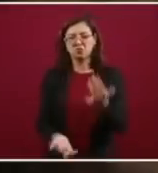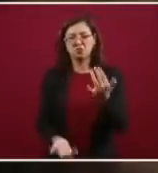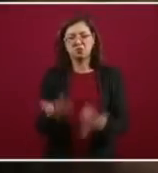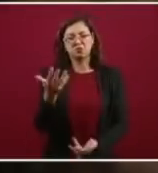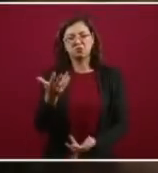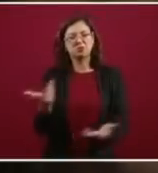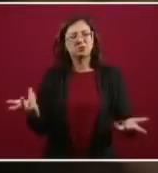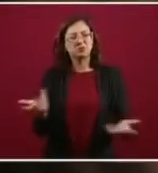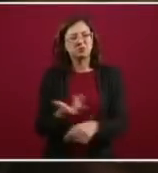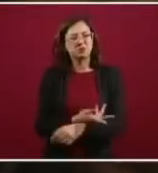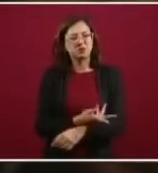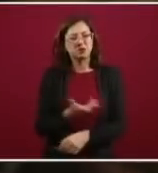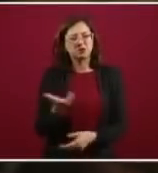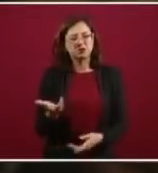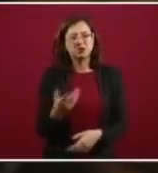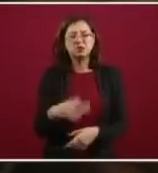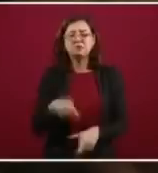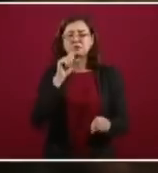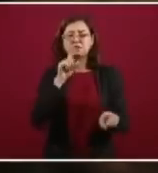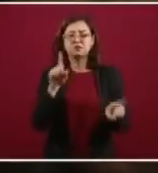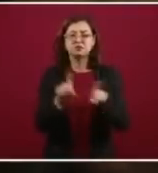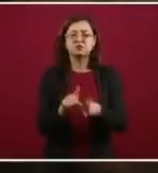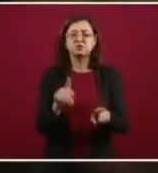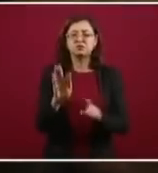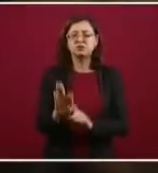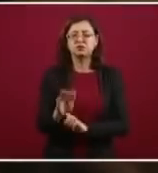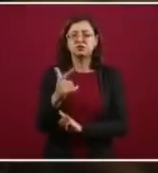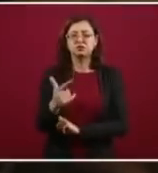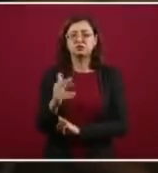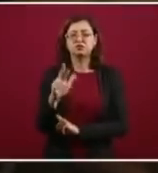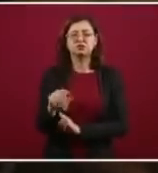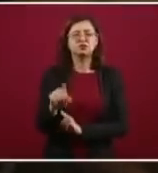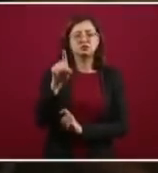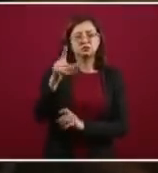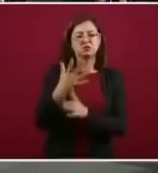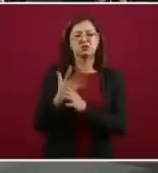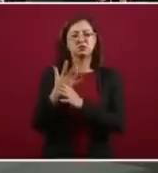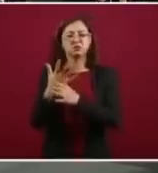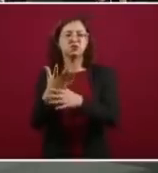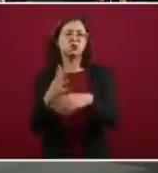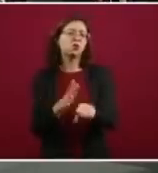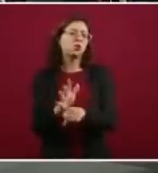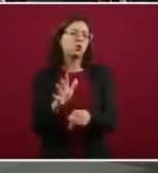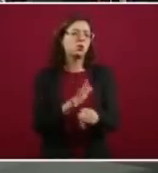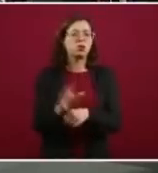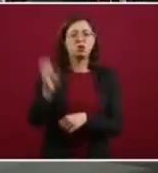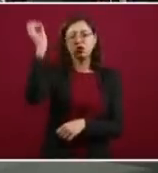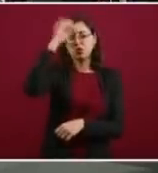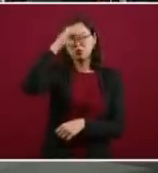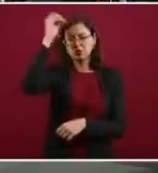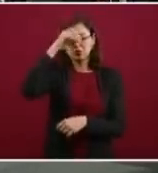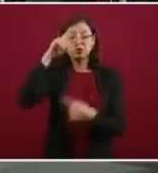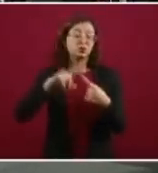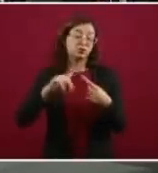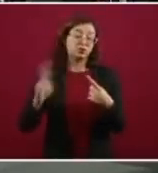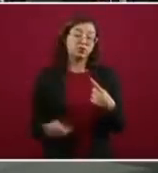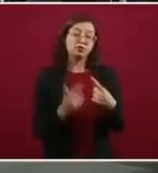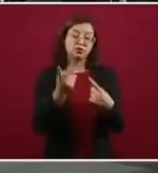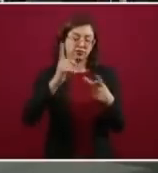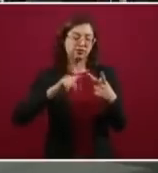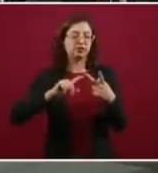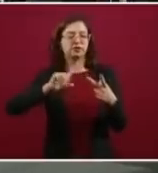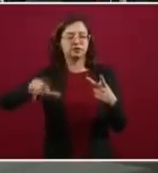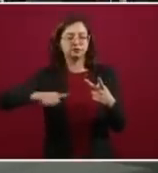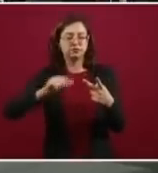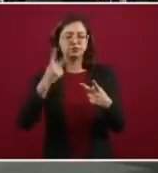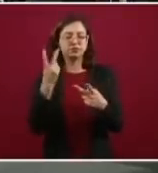comunicado la Fiscalía sobre este tema. Esa sería mi primera pregunta y ahorita le hago una segunda. Gracias. Bueno,